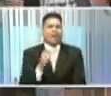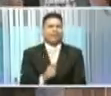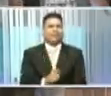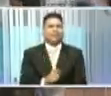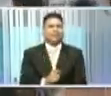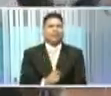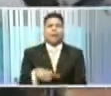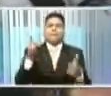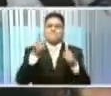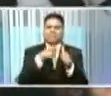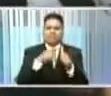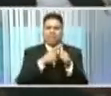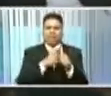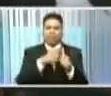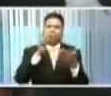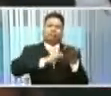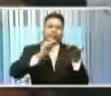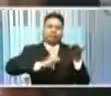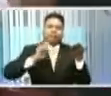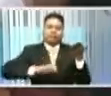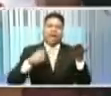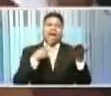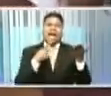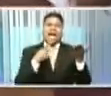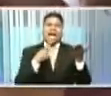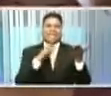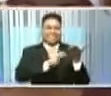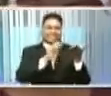teórico y testimonial.